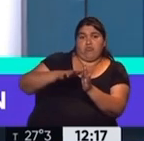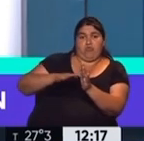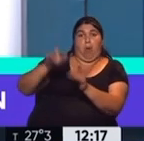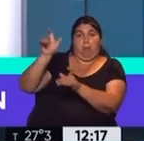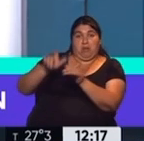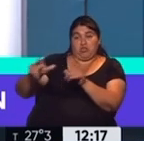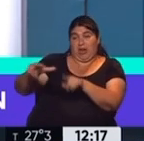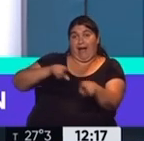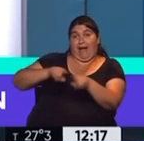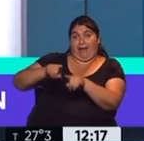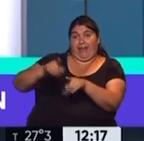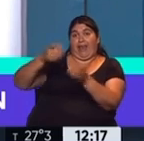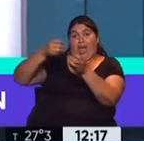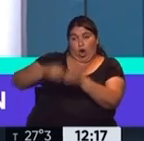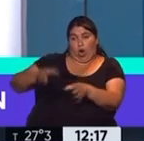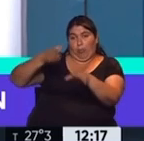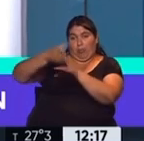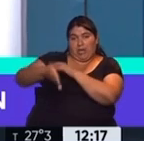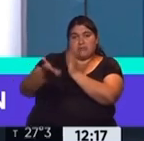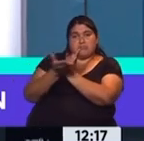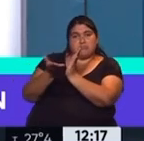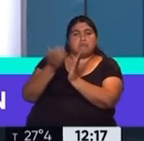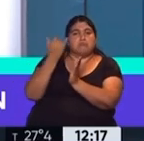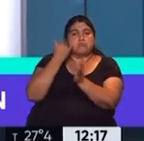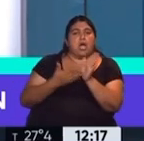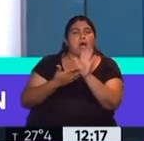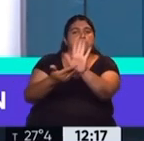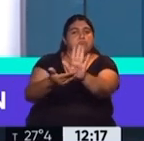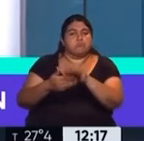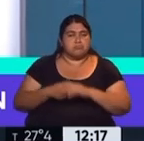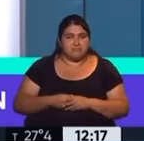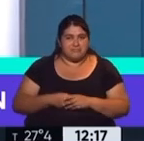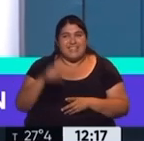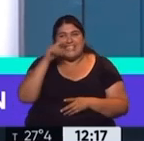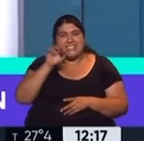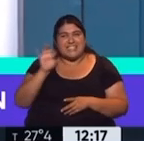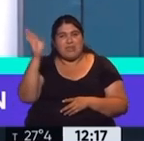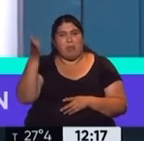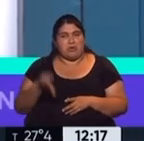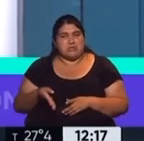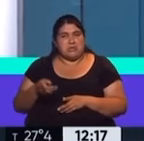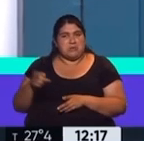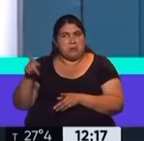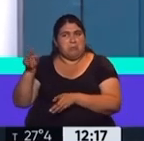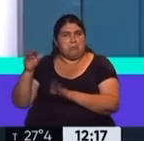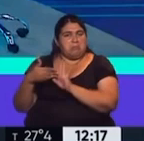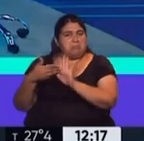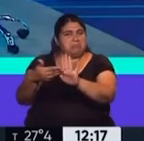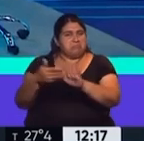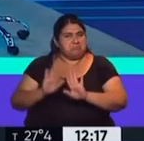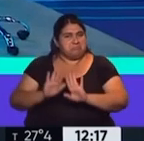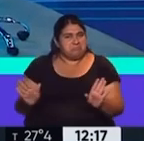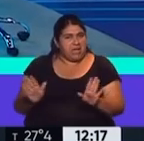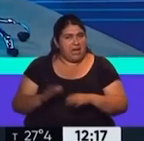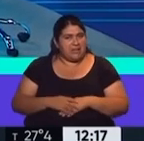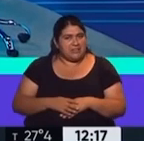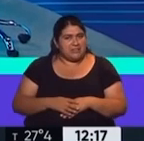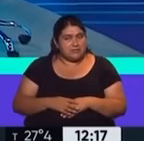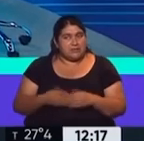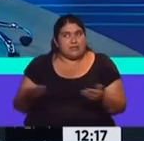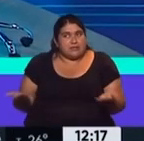que va a empezar ahora los cursos a presentar los certificados el 70 por ciento entonces pensemos que